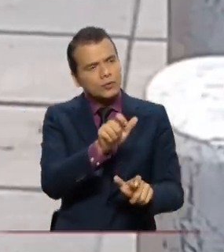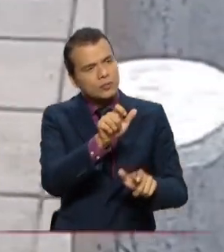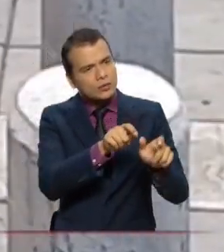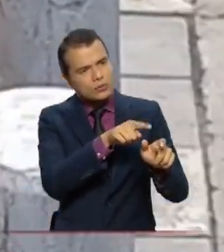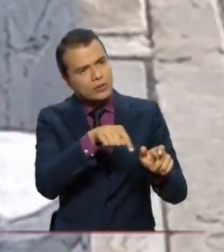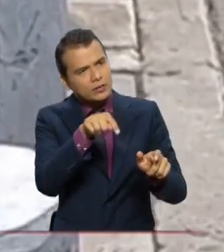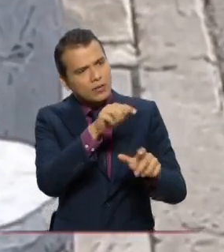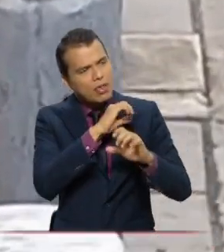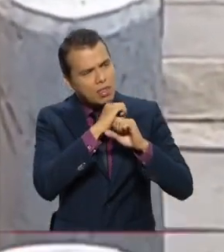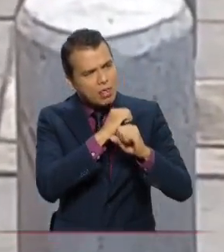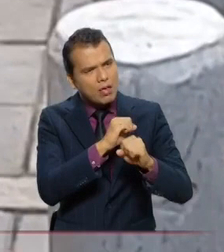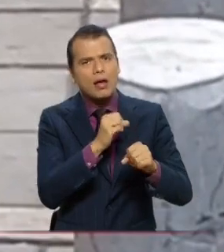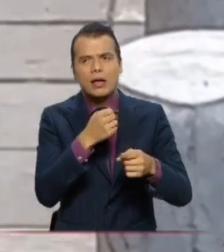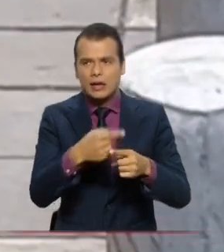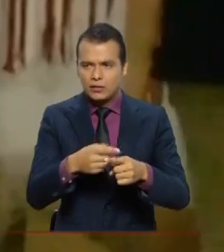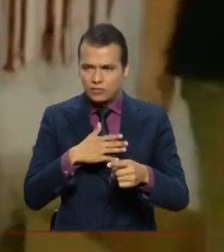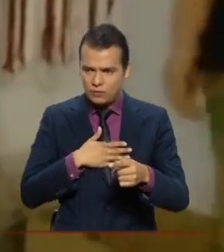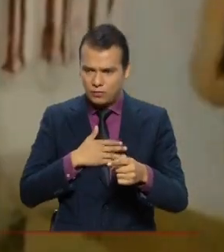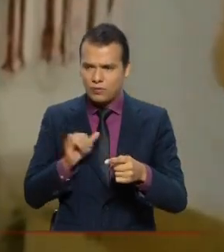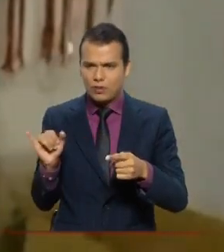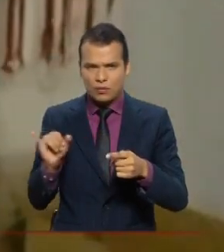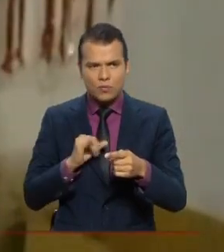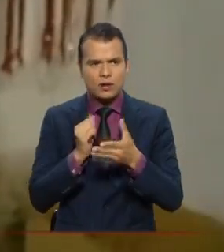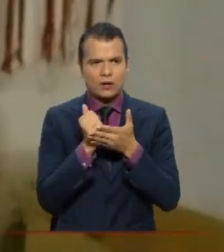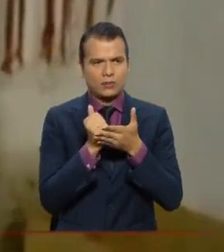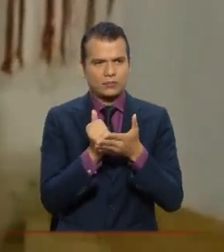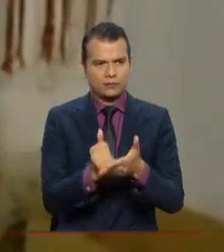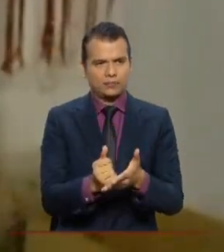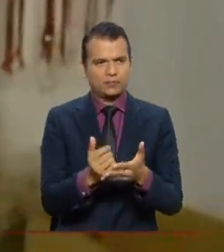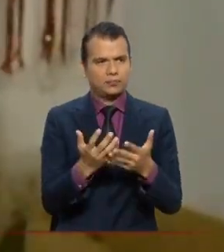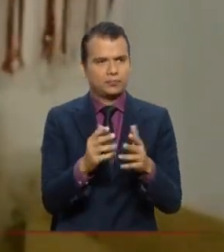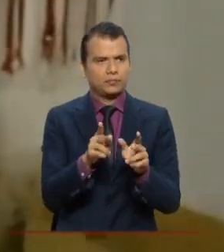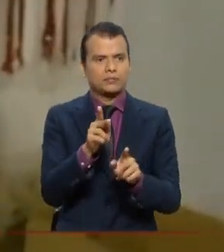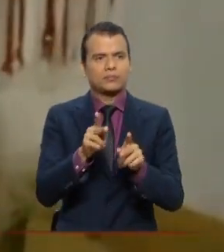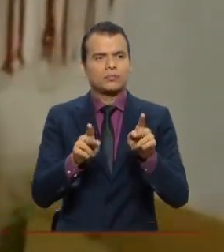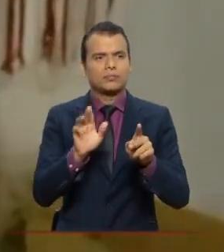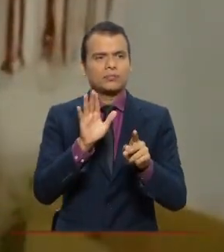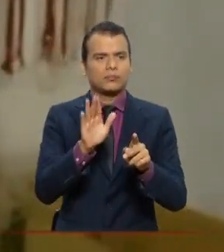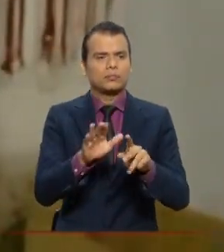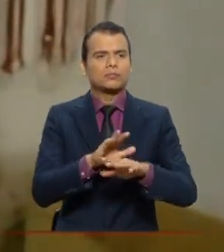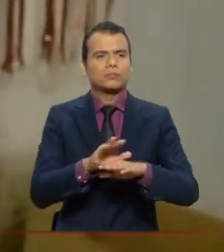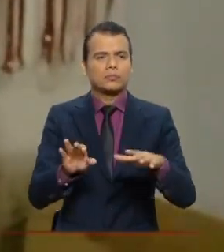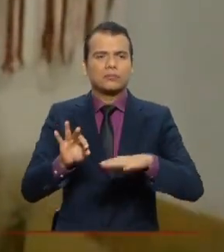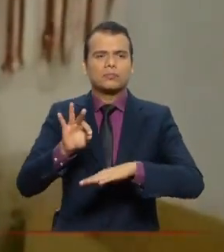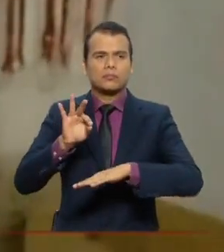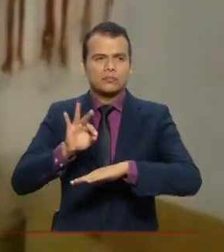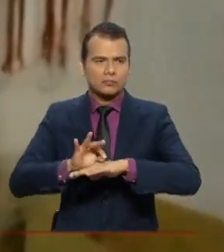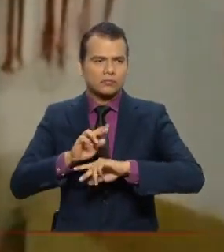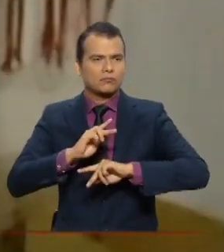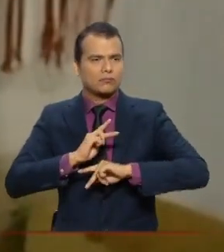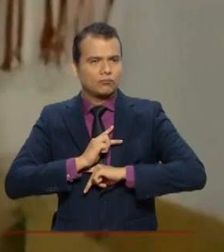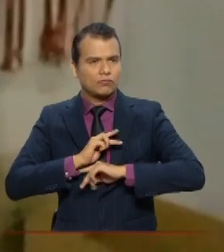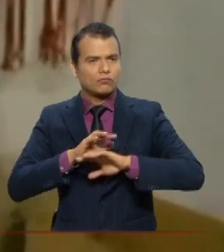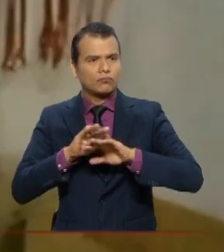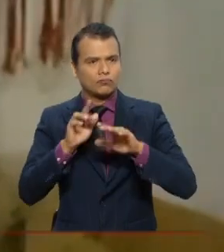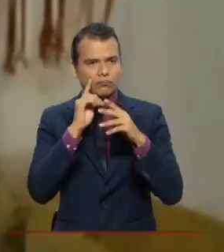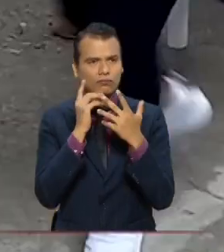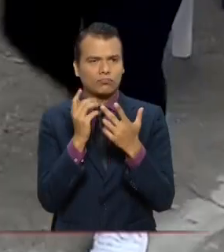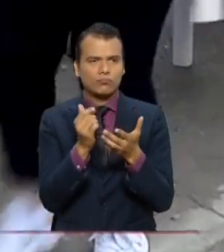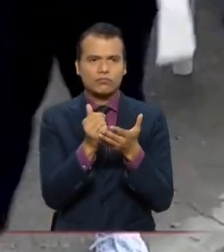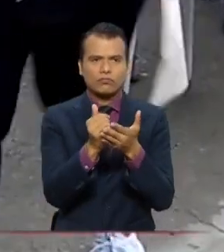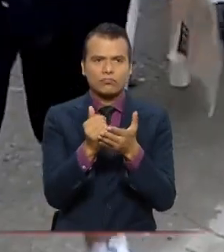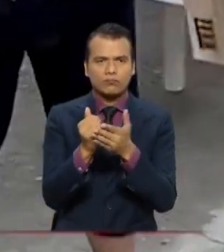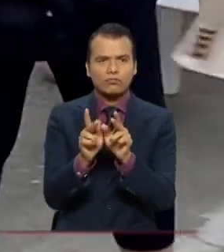algún día fueron víctimas. Y ahora ya pues tenemos nuestra propia fundación y el anhelo es la prevención